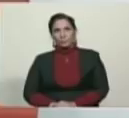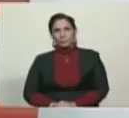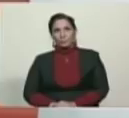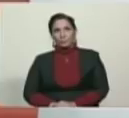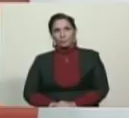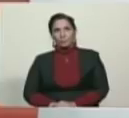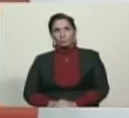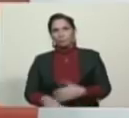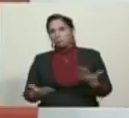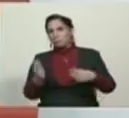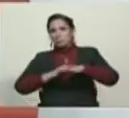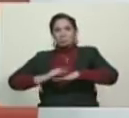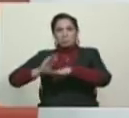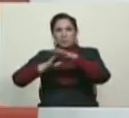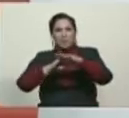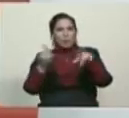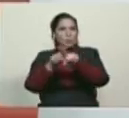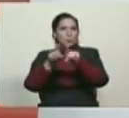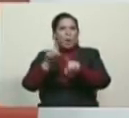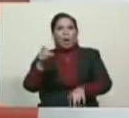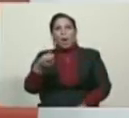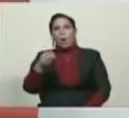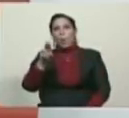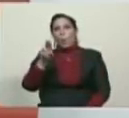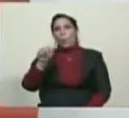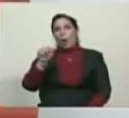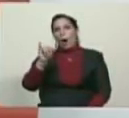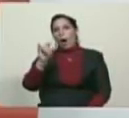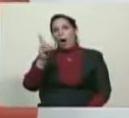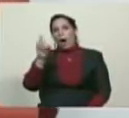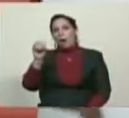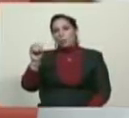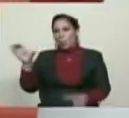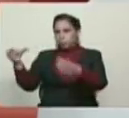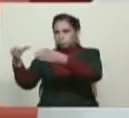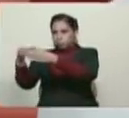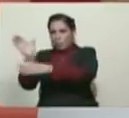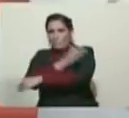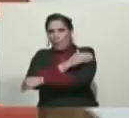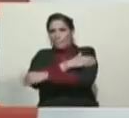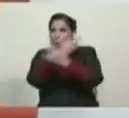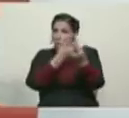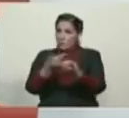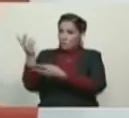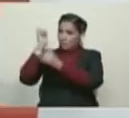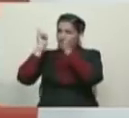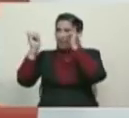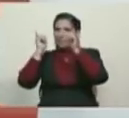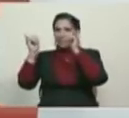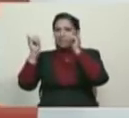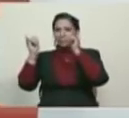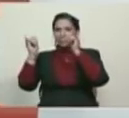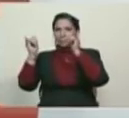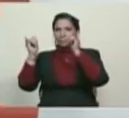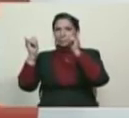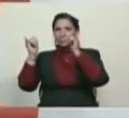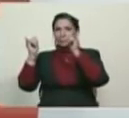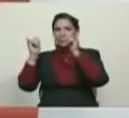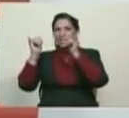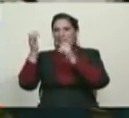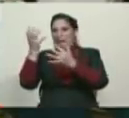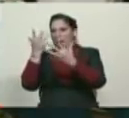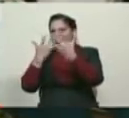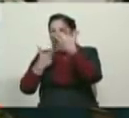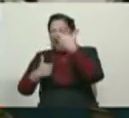Es lo que le está pasando más o menos a Guaidó, que la derecha lo invitó al festín de las hienas y el plato